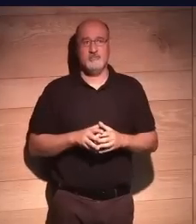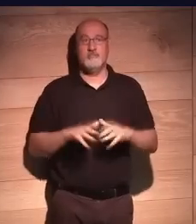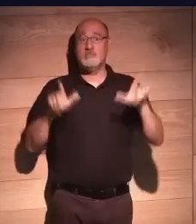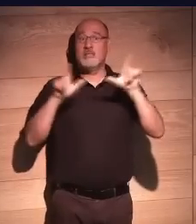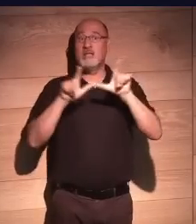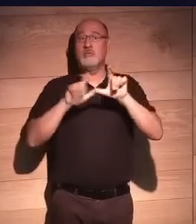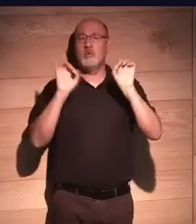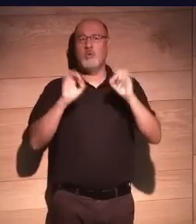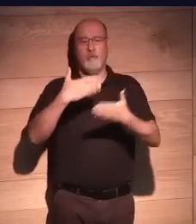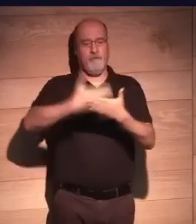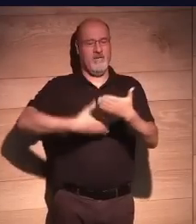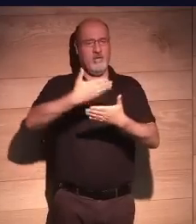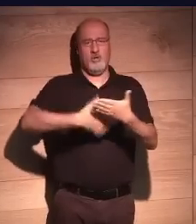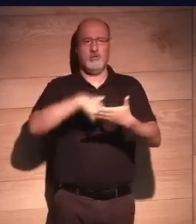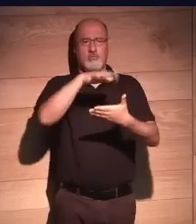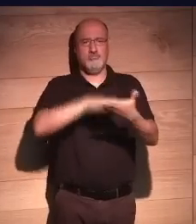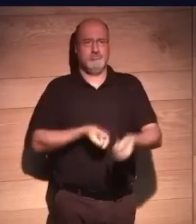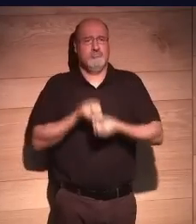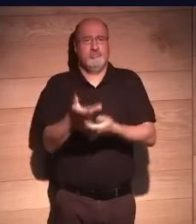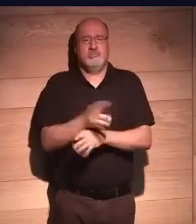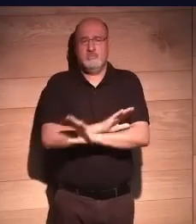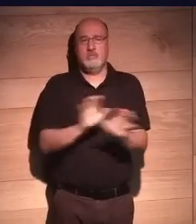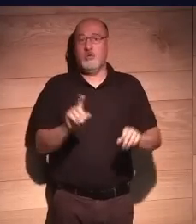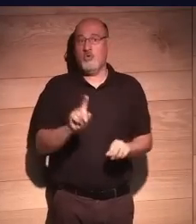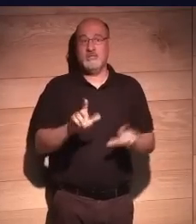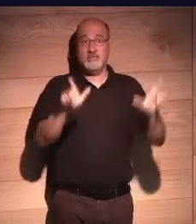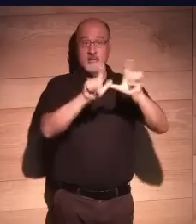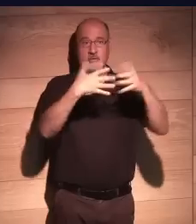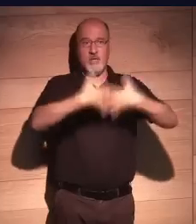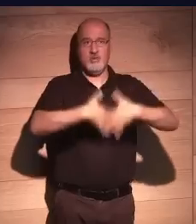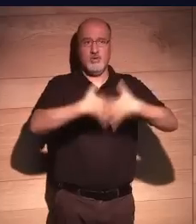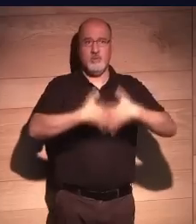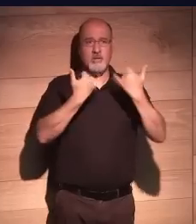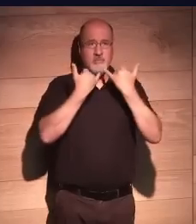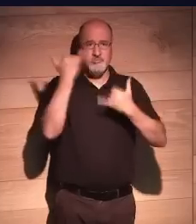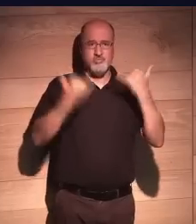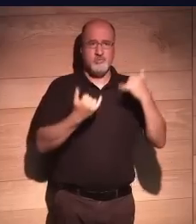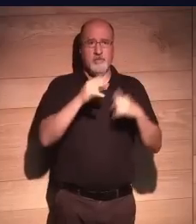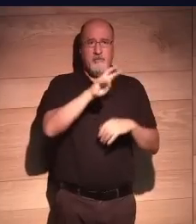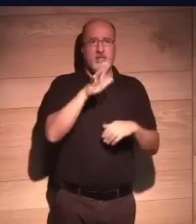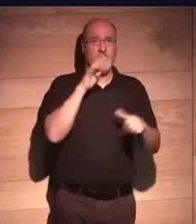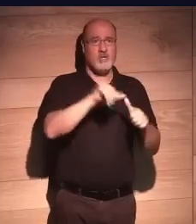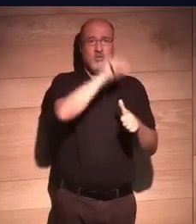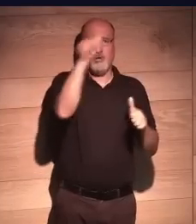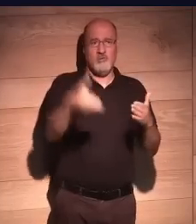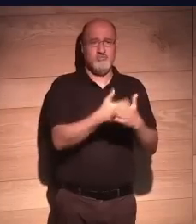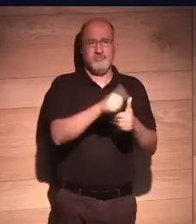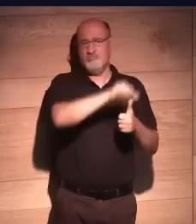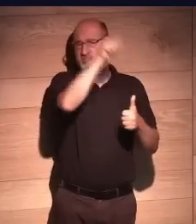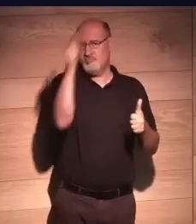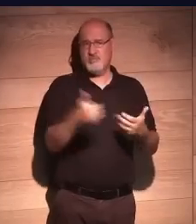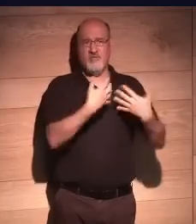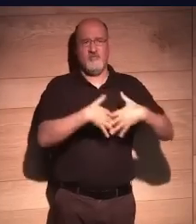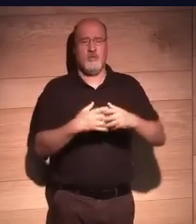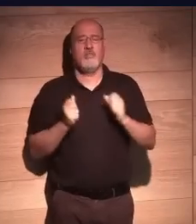no es un periódico, la televisión es un electrodoméstico que está funcionando las 24 horas del día para divertir, a las 9, a las 10, a las 12,